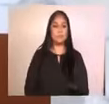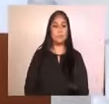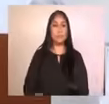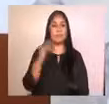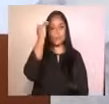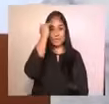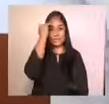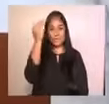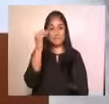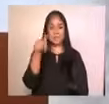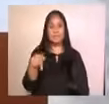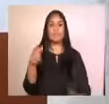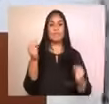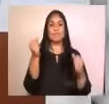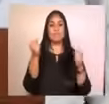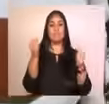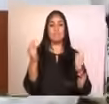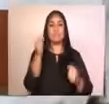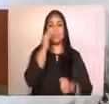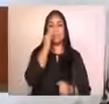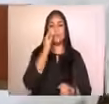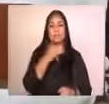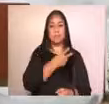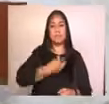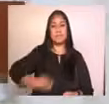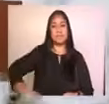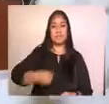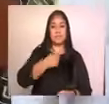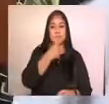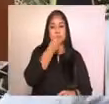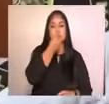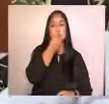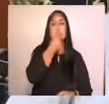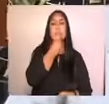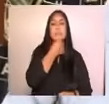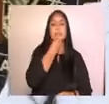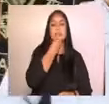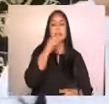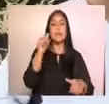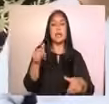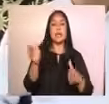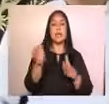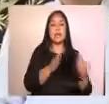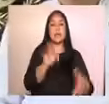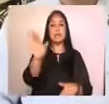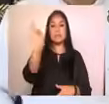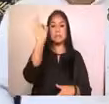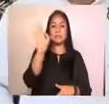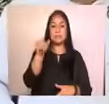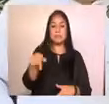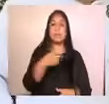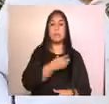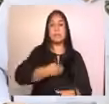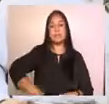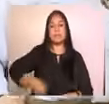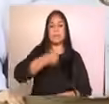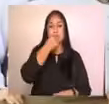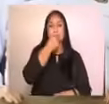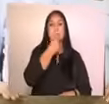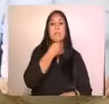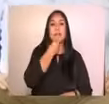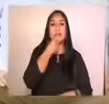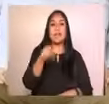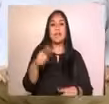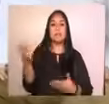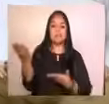Agradecemos las palabras del presidente Bernardo Arévalo. Invitamos al presidente Arévalo y a las autoridades de la cartera del Interior a